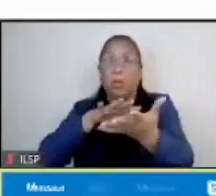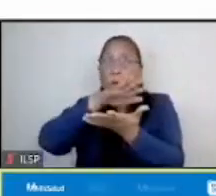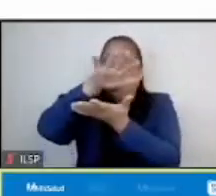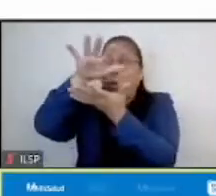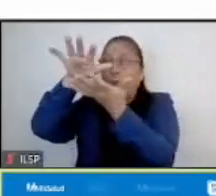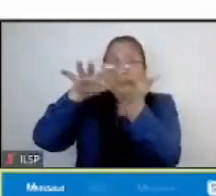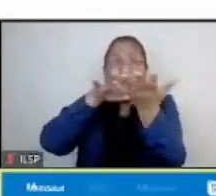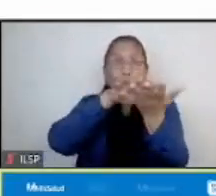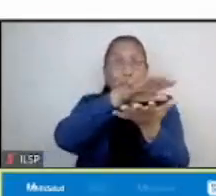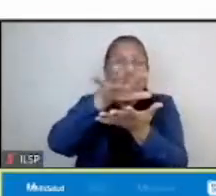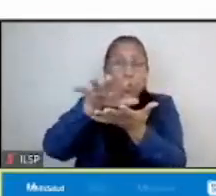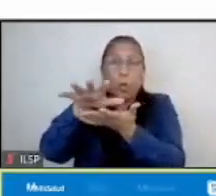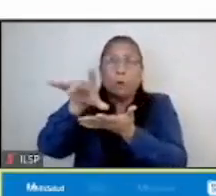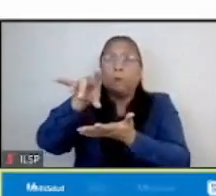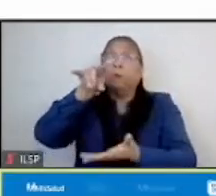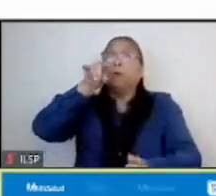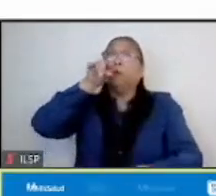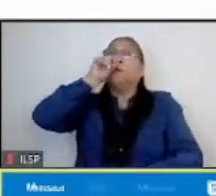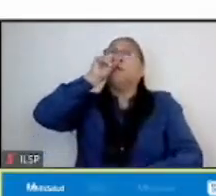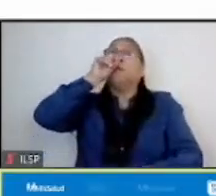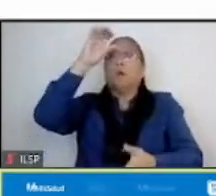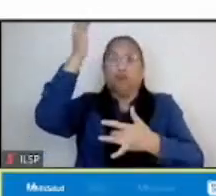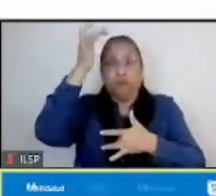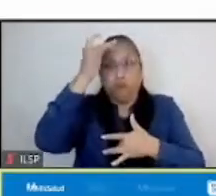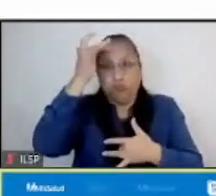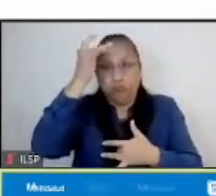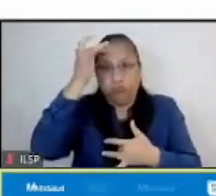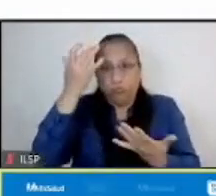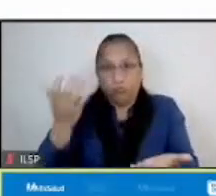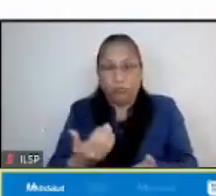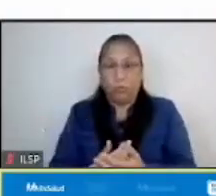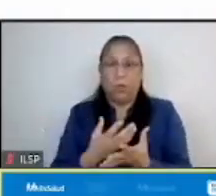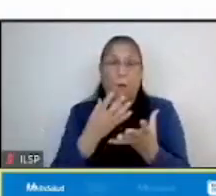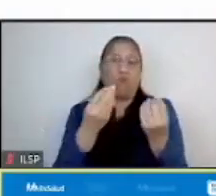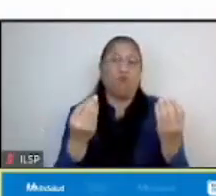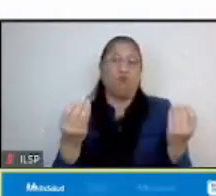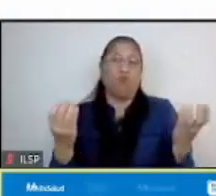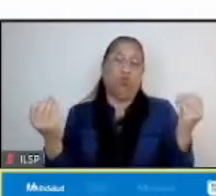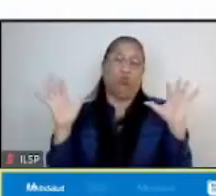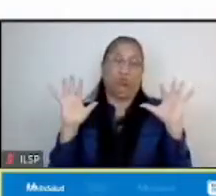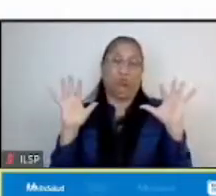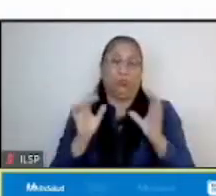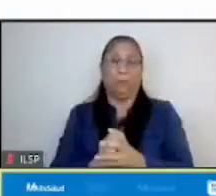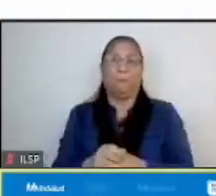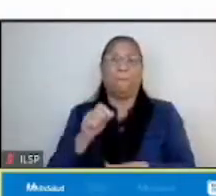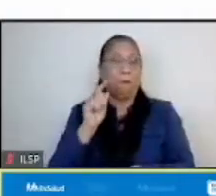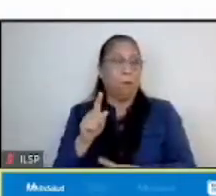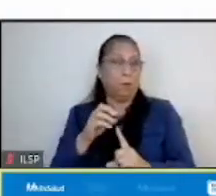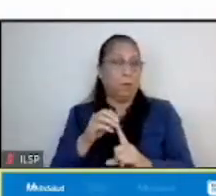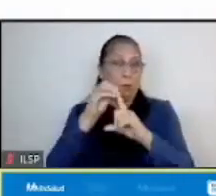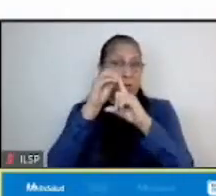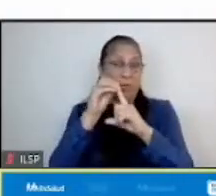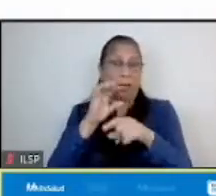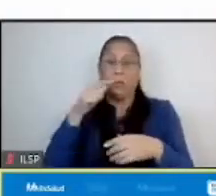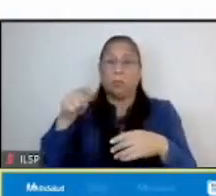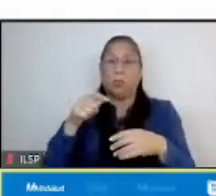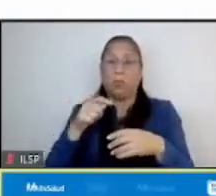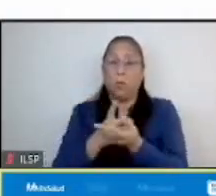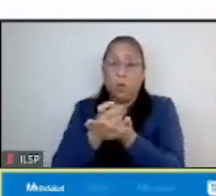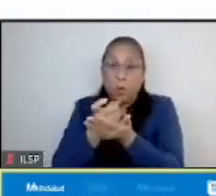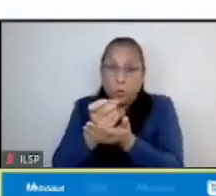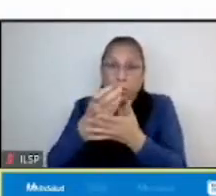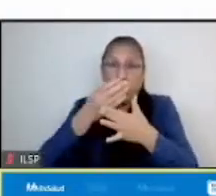posibilidades que uno tenga de respirarlas y contagiarse de los miles de virus respiratorios. Y una particularidad es que los virus respiratorios son